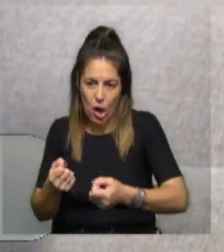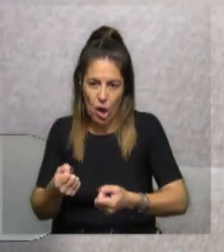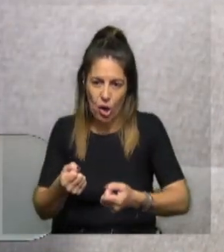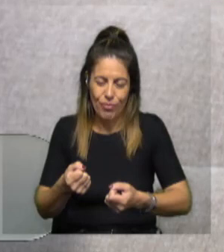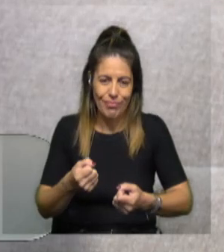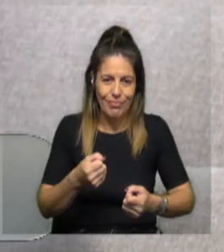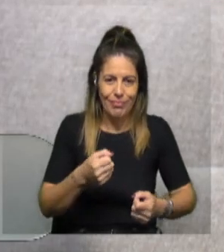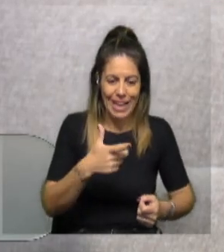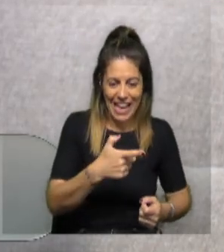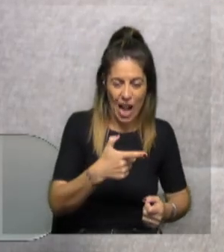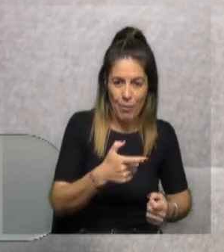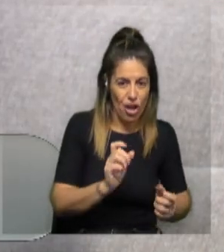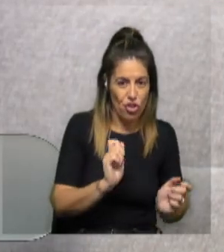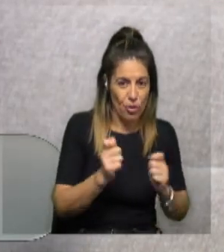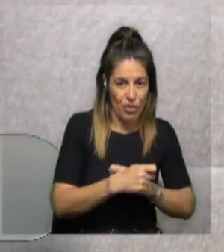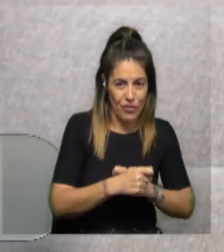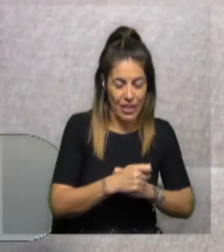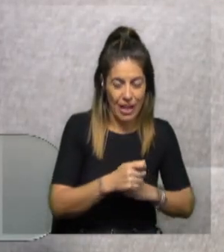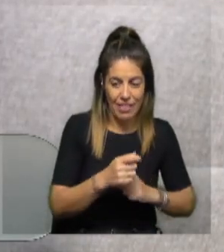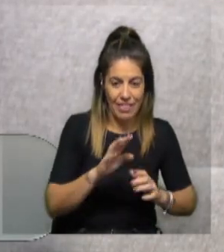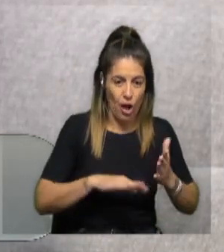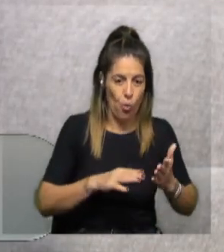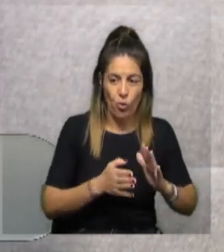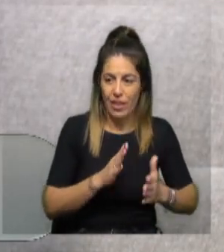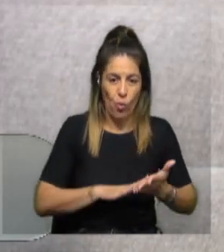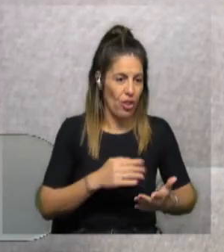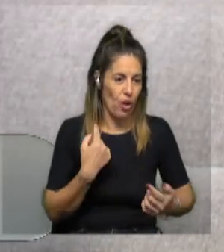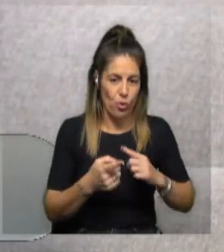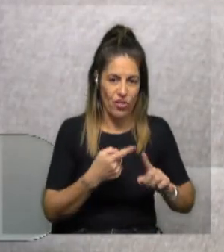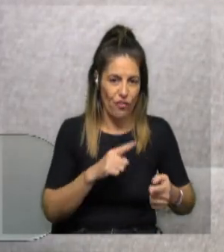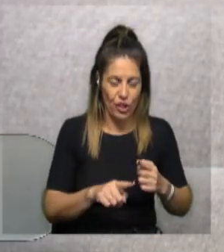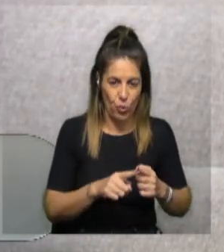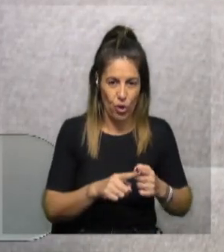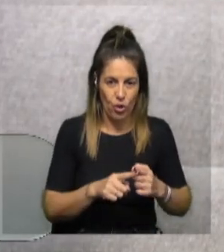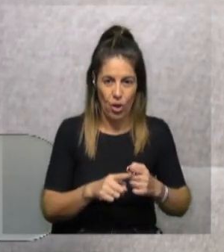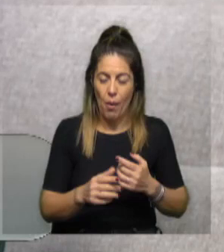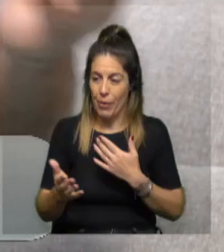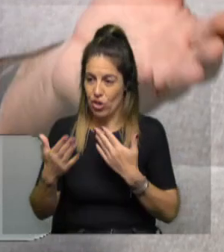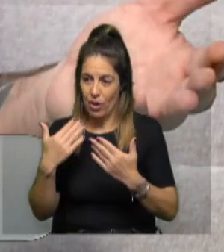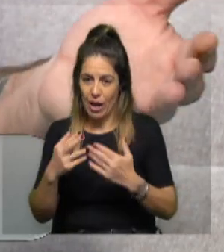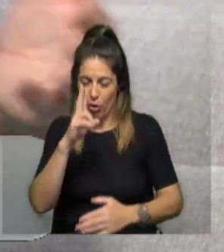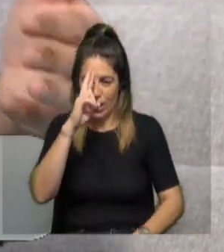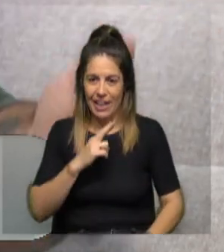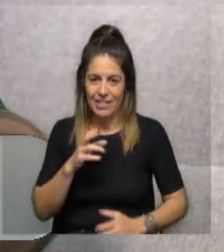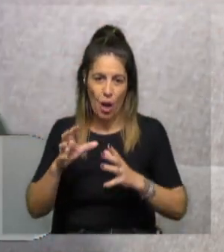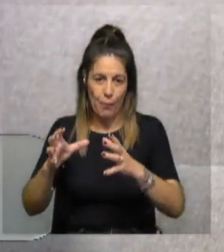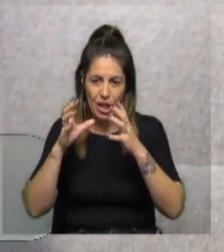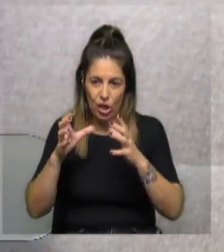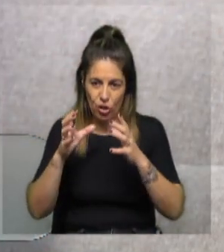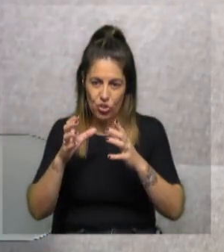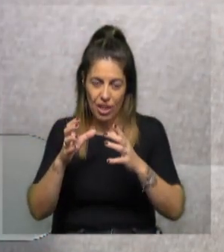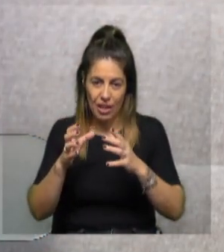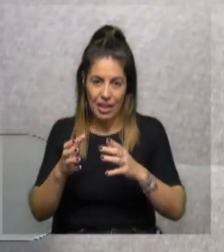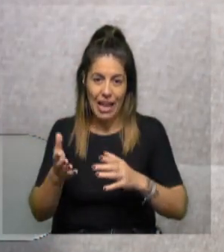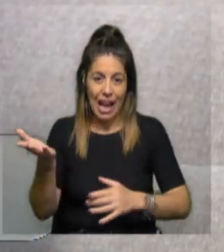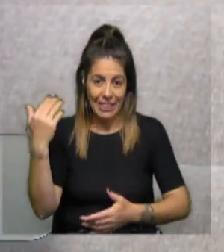tiene. Entonces, si nos vamos a poner a hablar de razas peligrosas, de acuerdo. De hecho, en los países donde antes se legislaba,